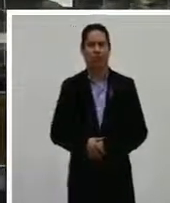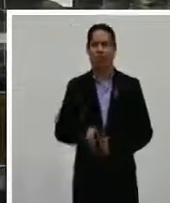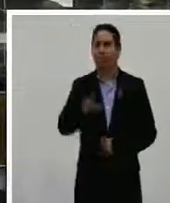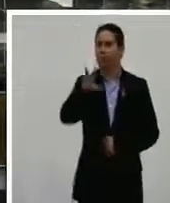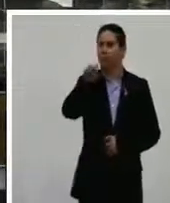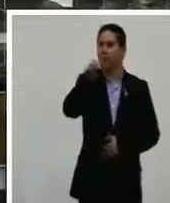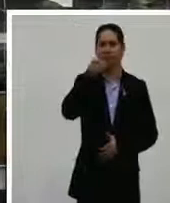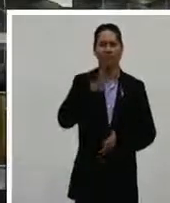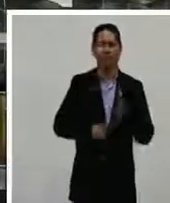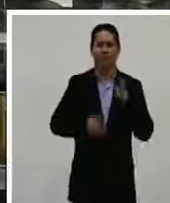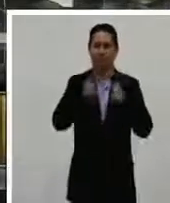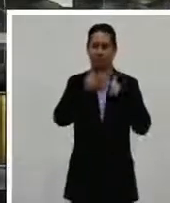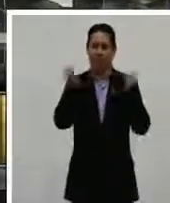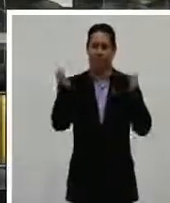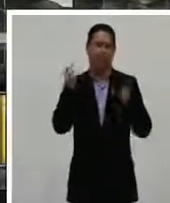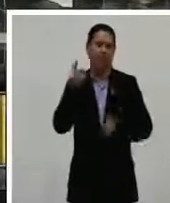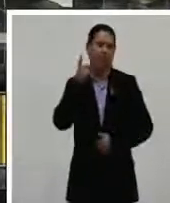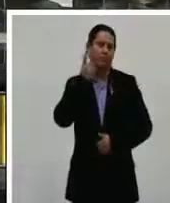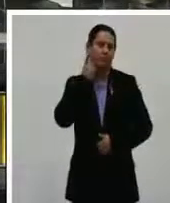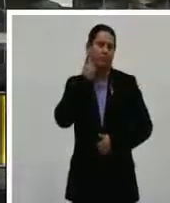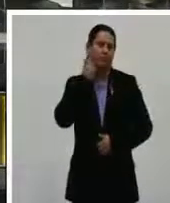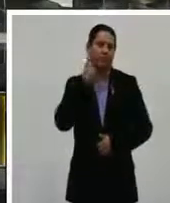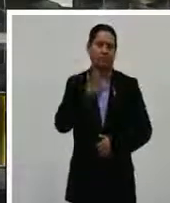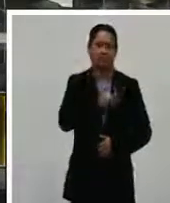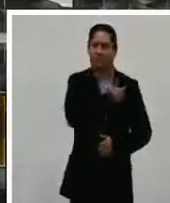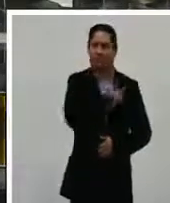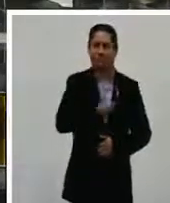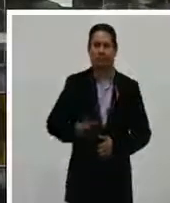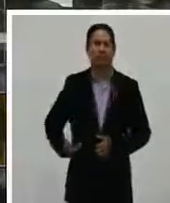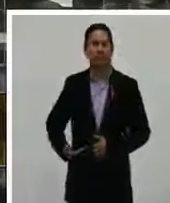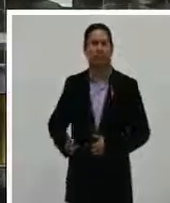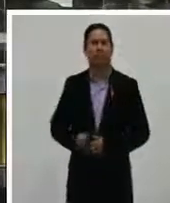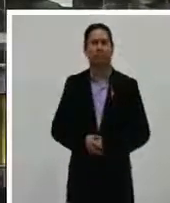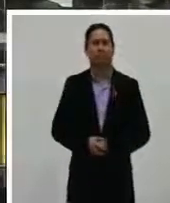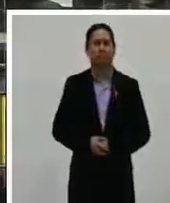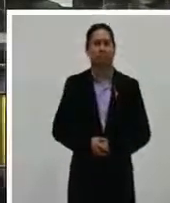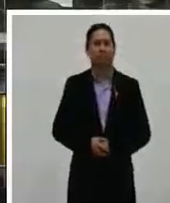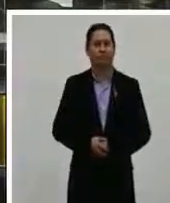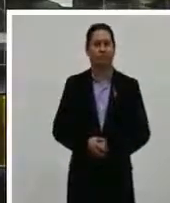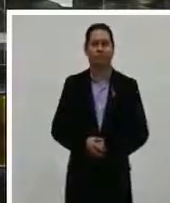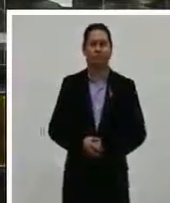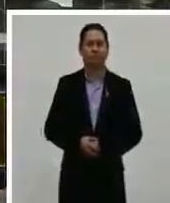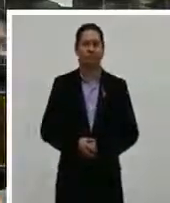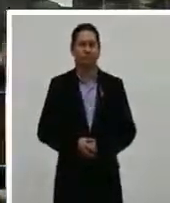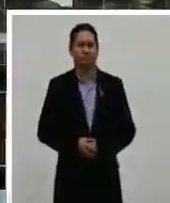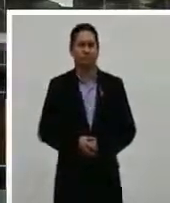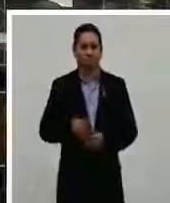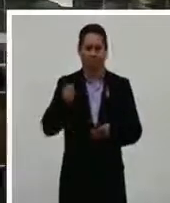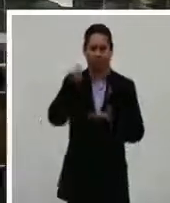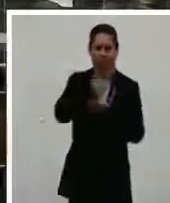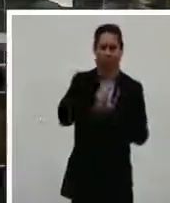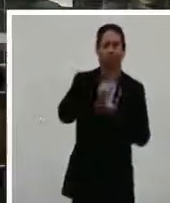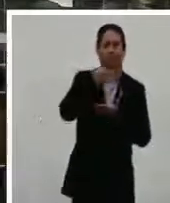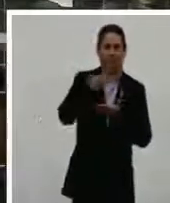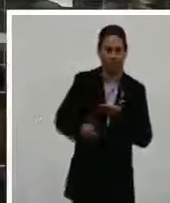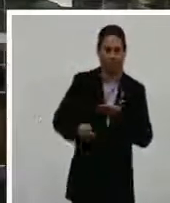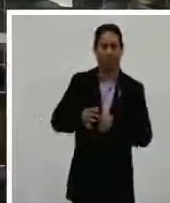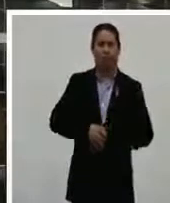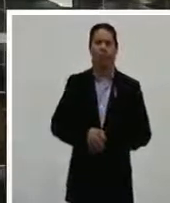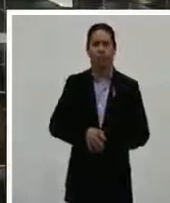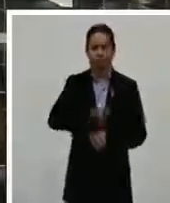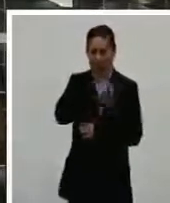no falta ningún legislador por emitir su voto diputado presidente aprobado por unanimidad